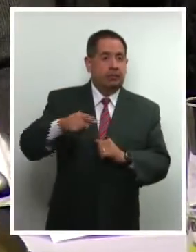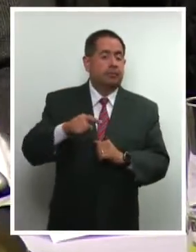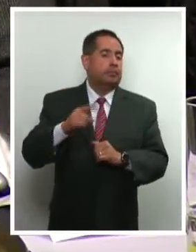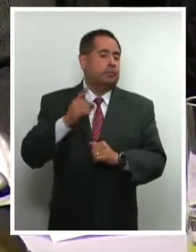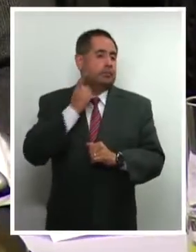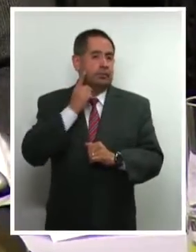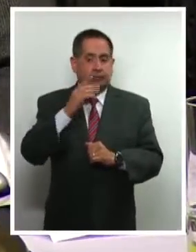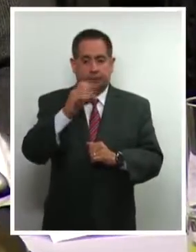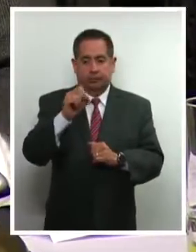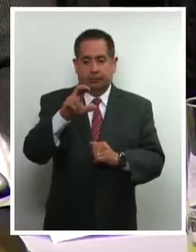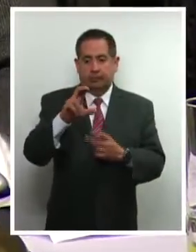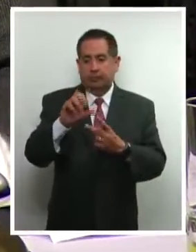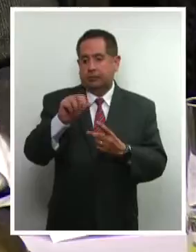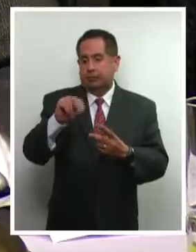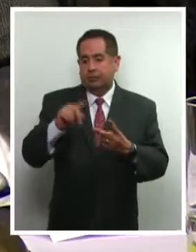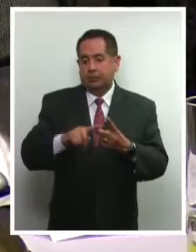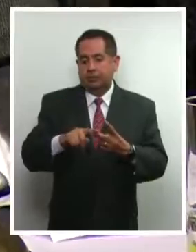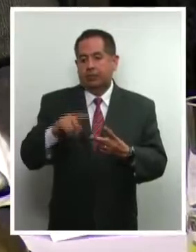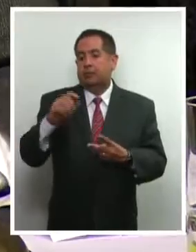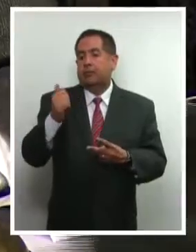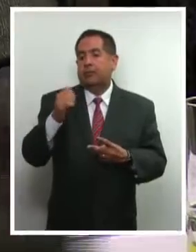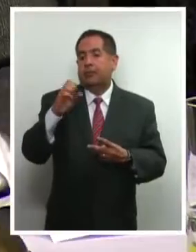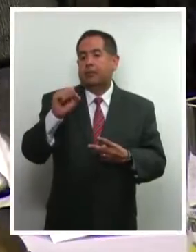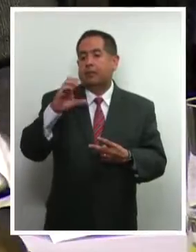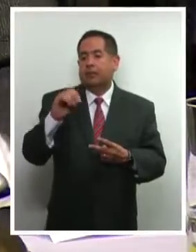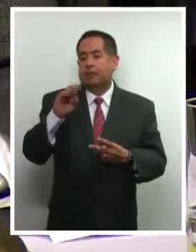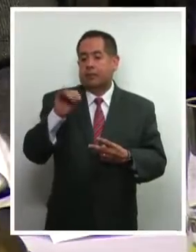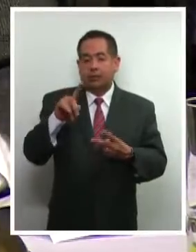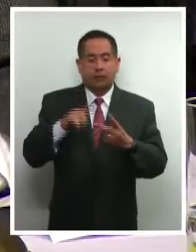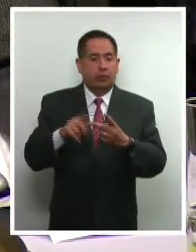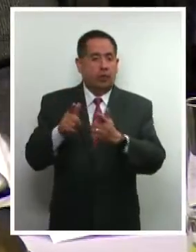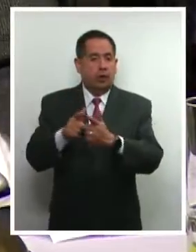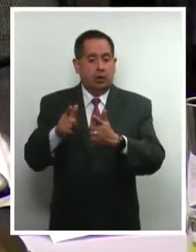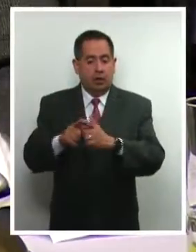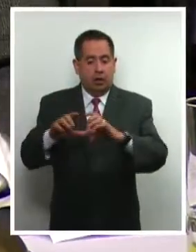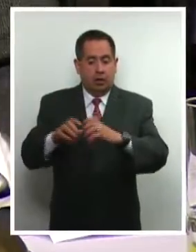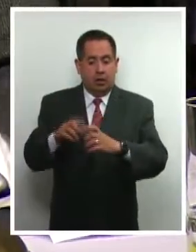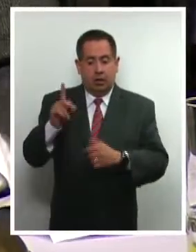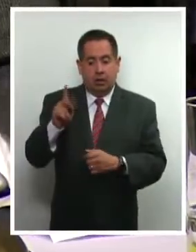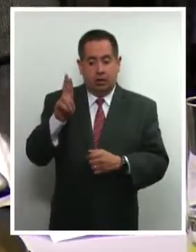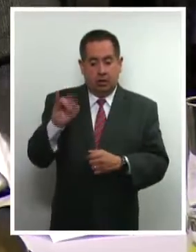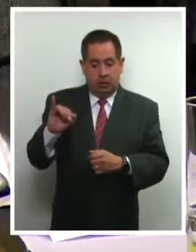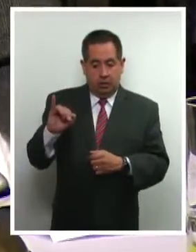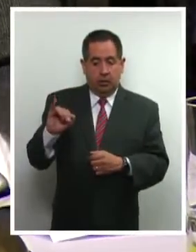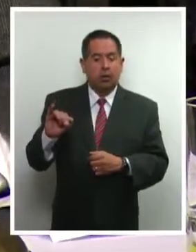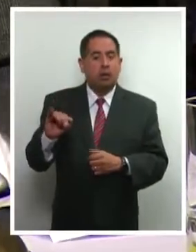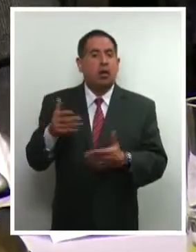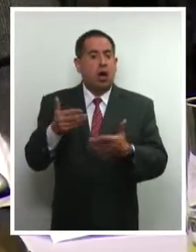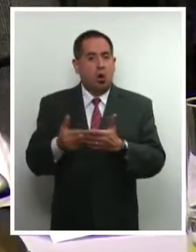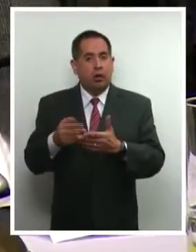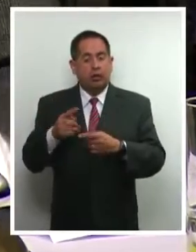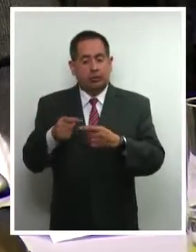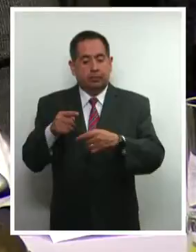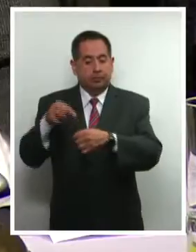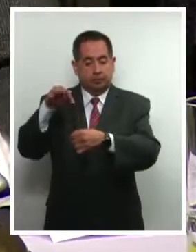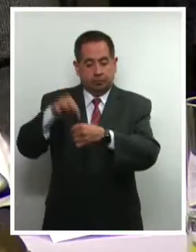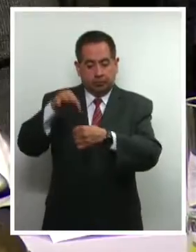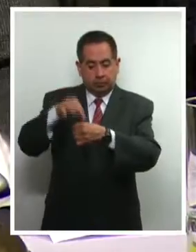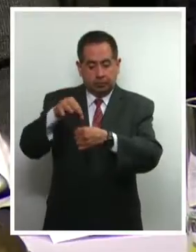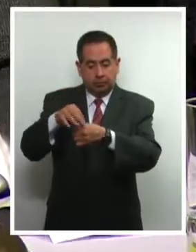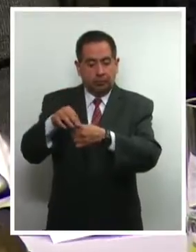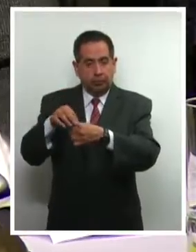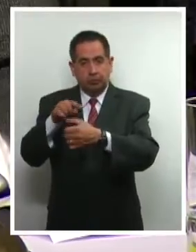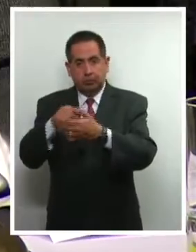Camacho y Eduardo Escobedo, del grupo parlamentario del PRI, vamos a pasar a la votación